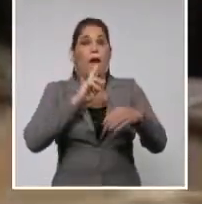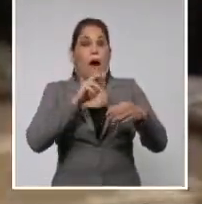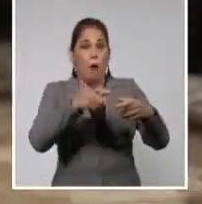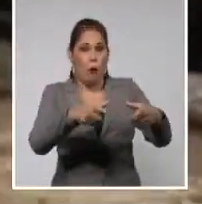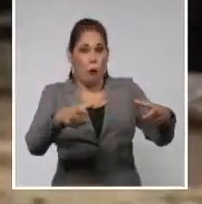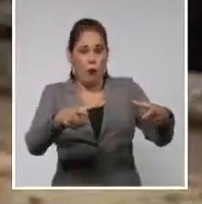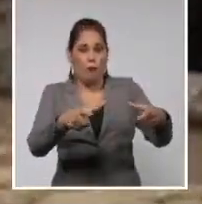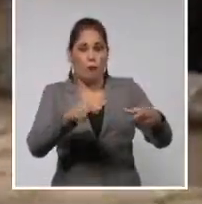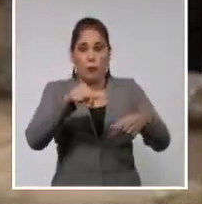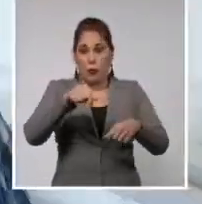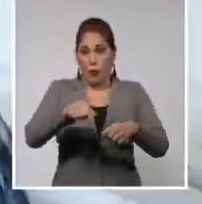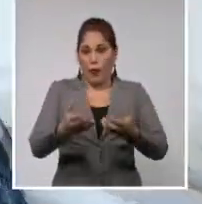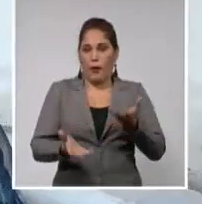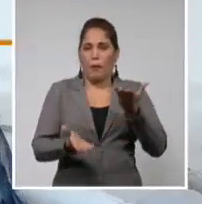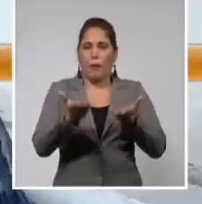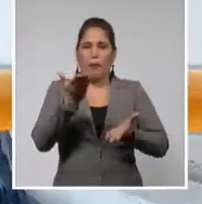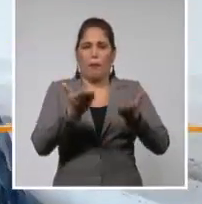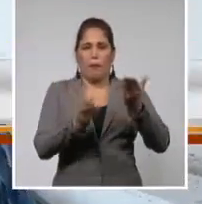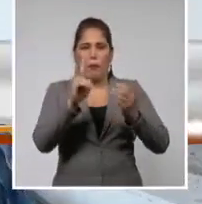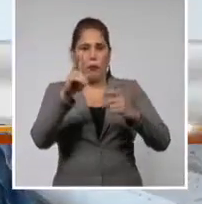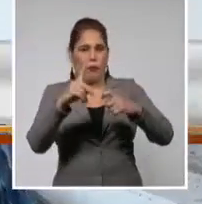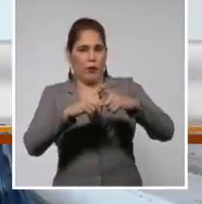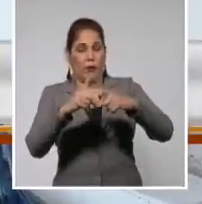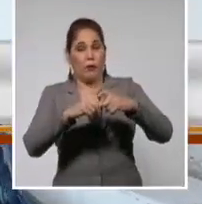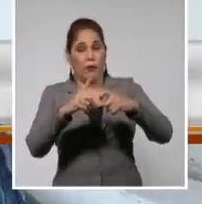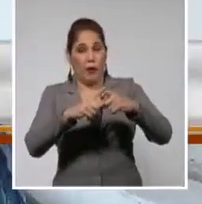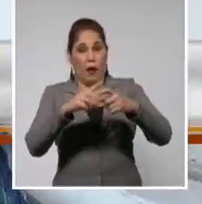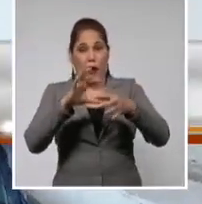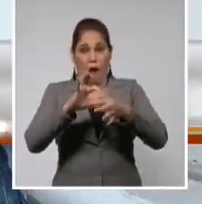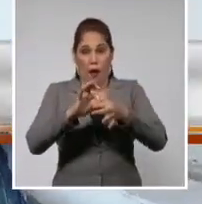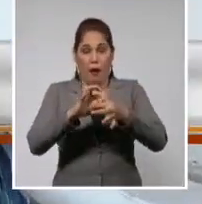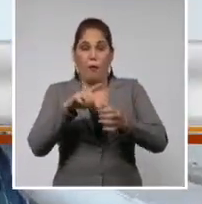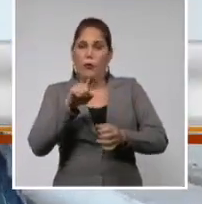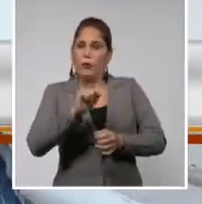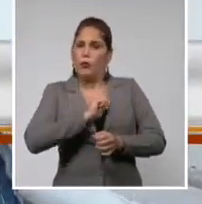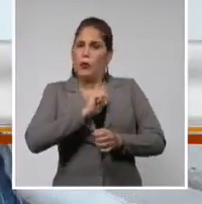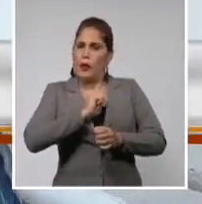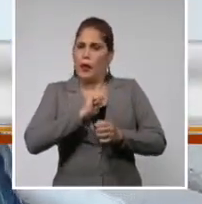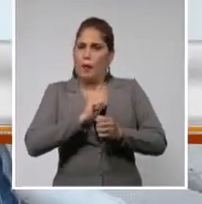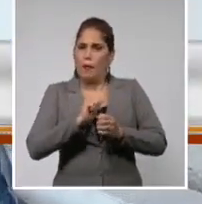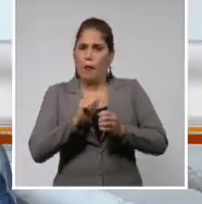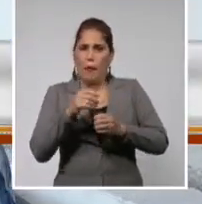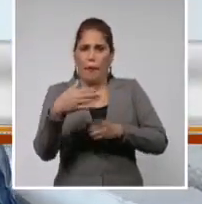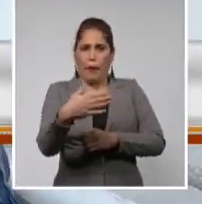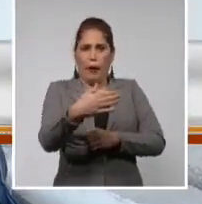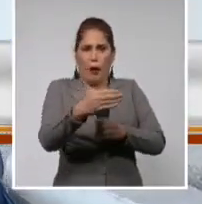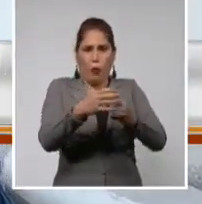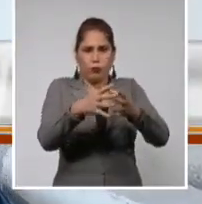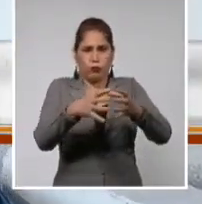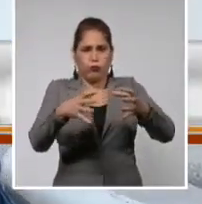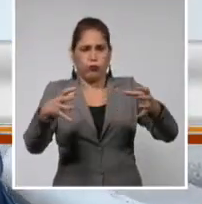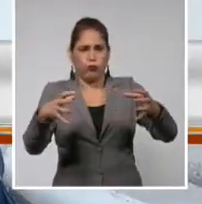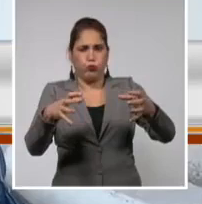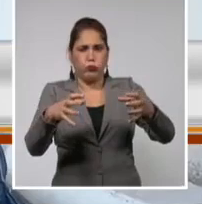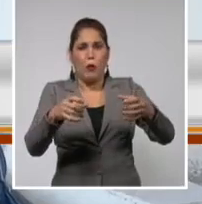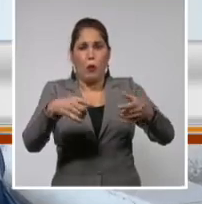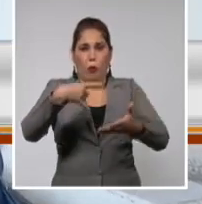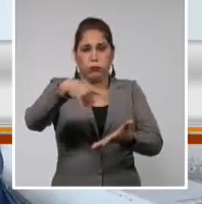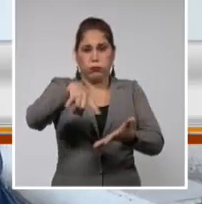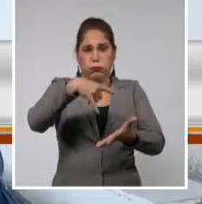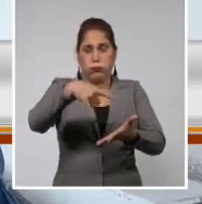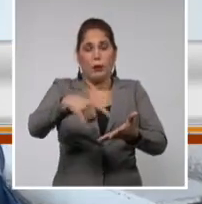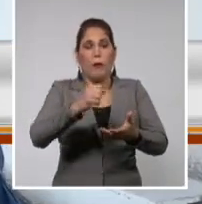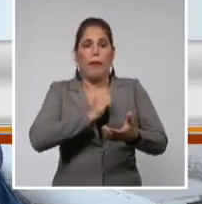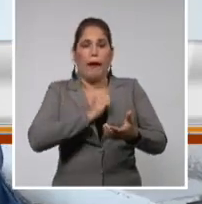kilogramos los animales. Estamos tratando de desarrollar estos animales para al final lograr establecer